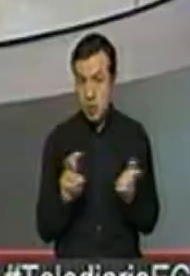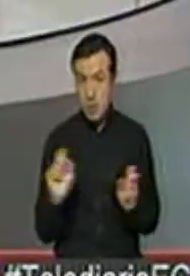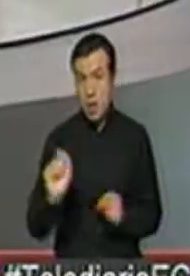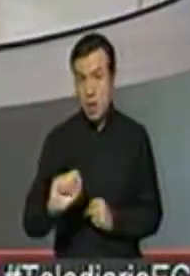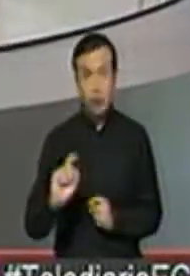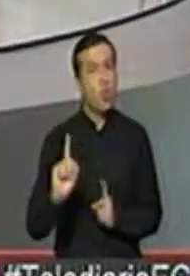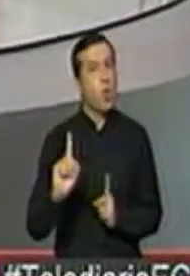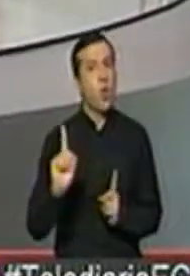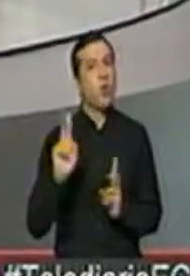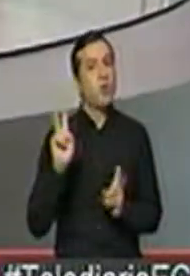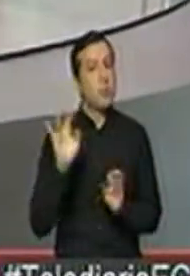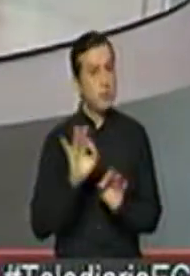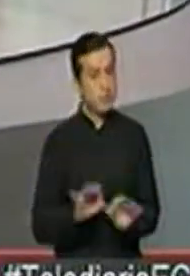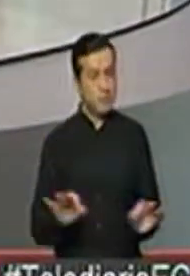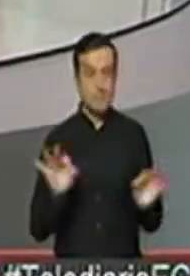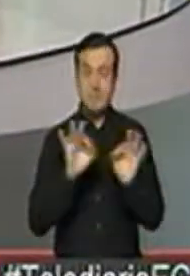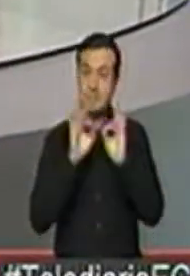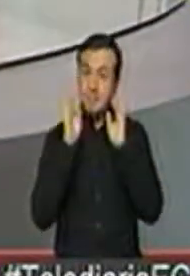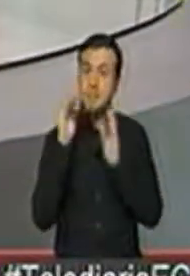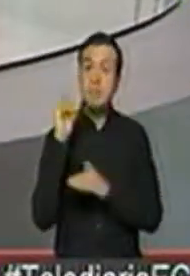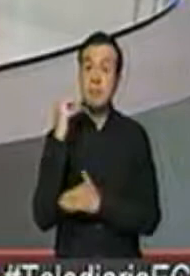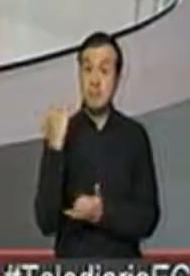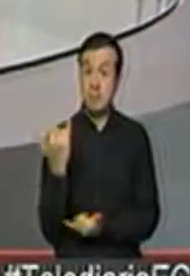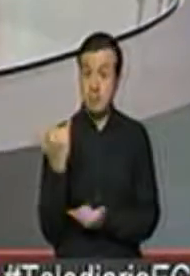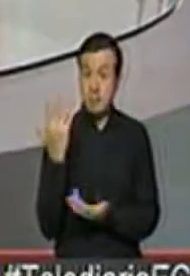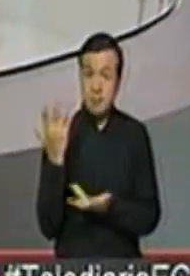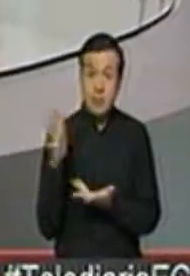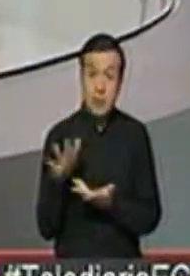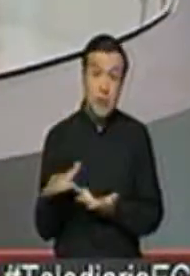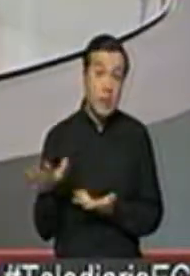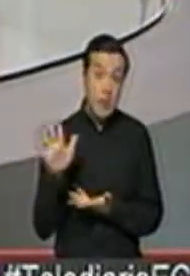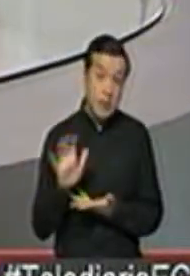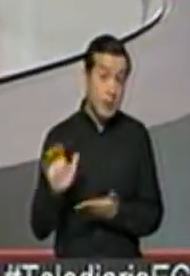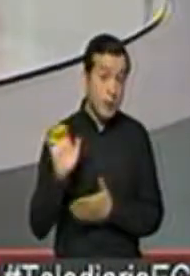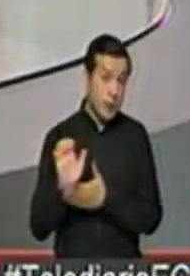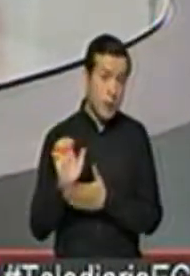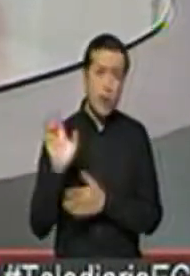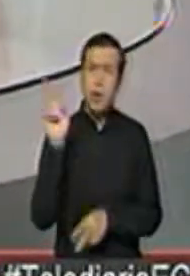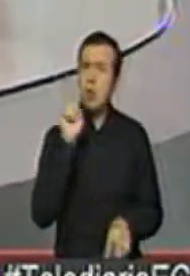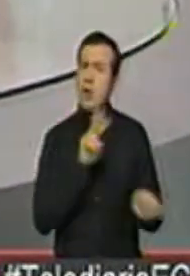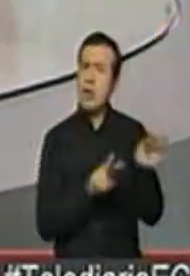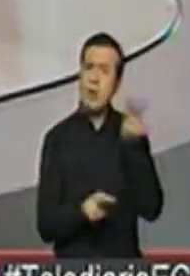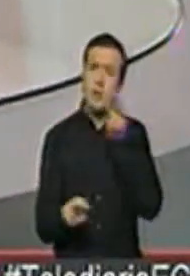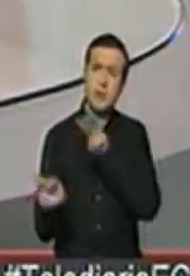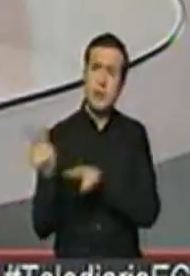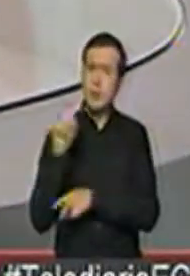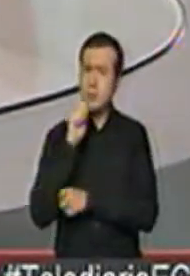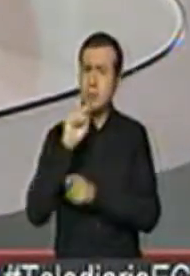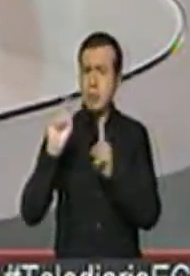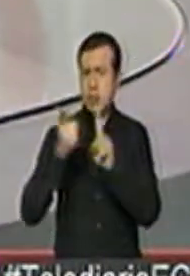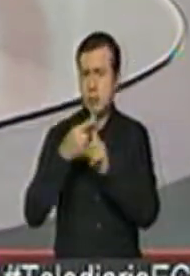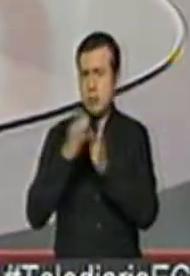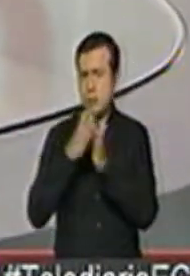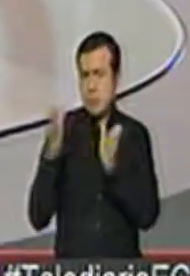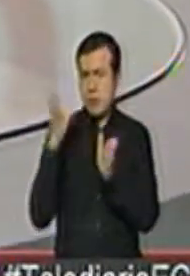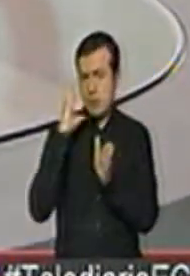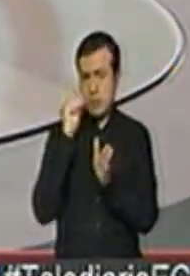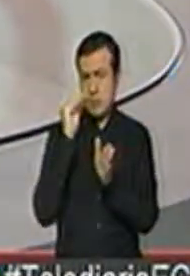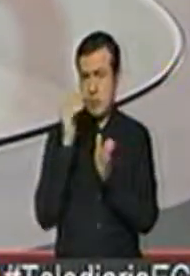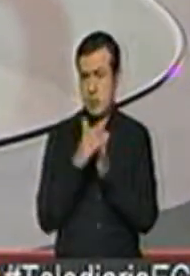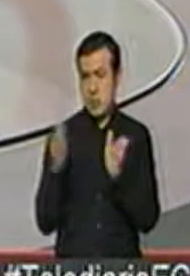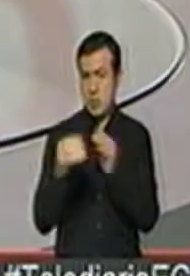son temas muy importantes, especialmente en el actual momento que vive el Ecuador. ¿Cuál es la evaluación que se hizo de esta primera experiencia, es decir, de la